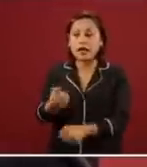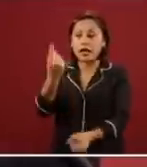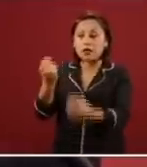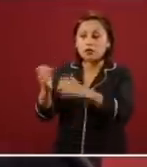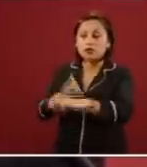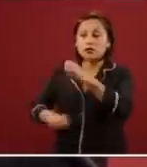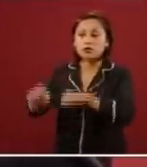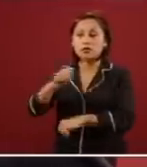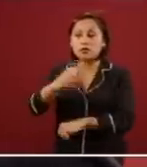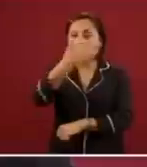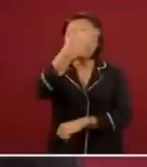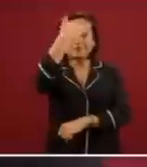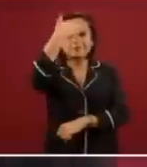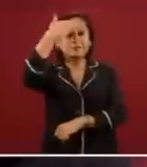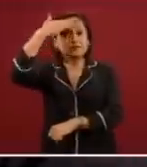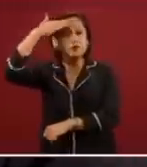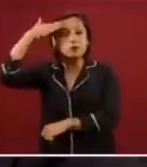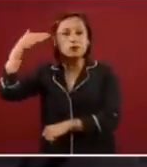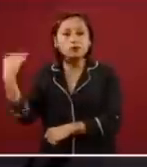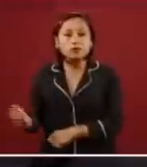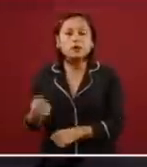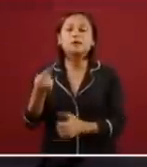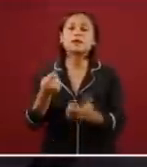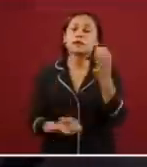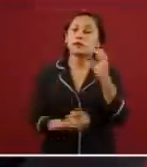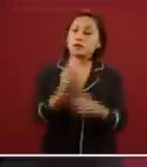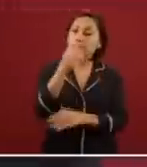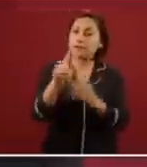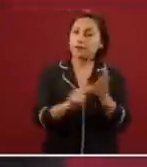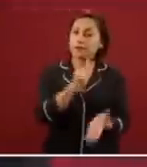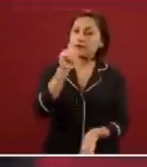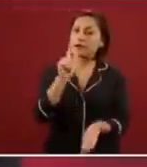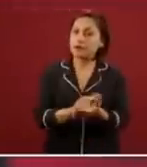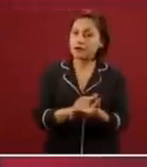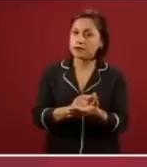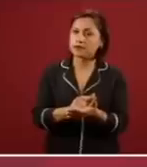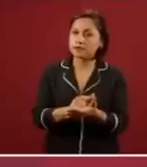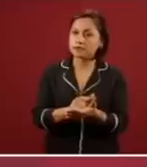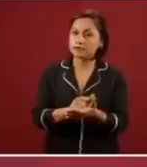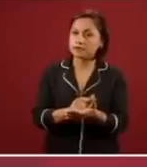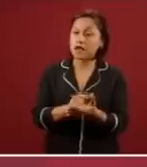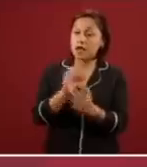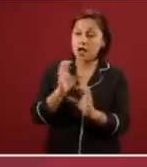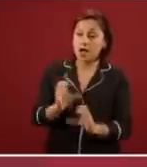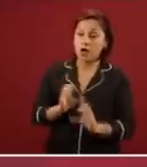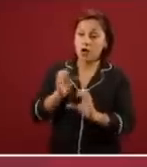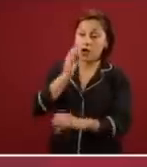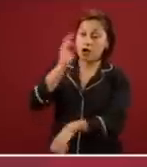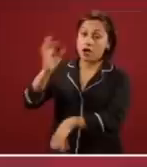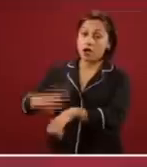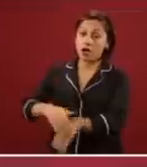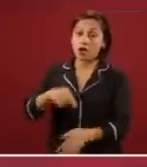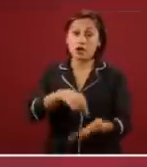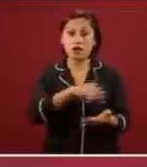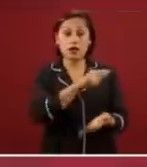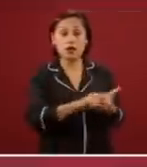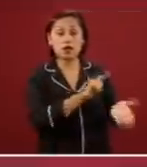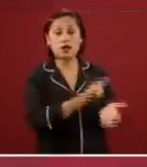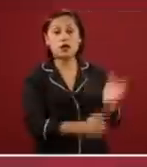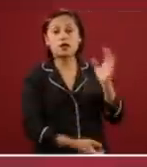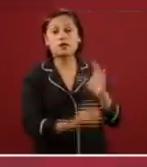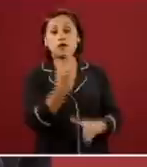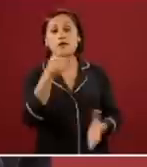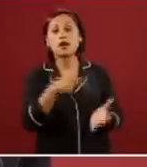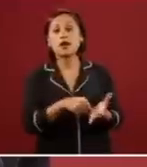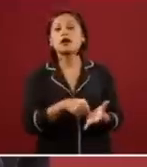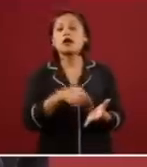y que ahora estas prácticas se consideran delito grave y significa, en el